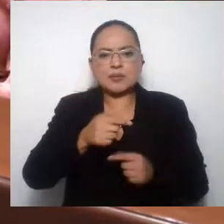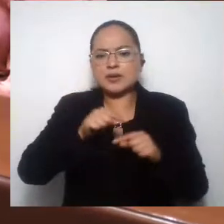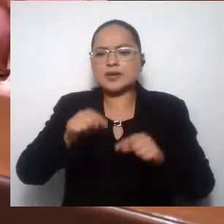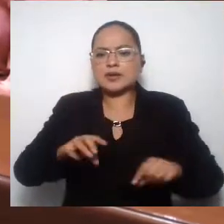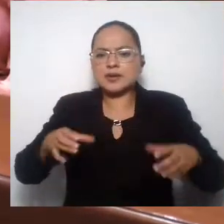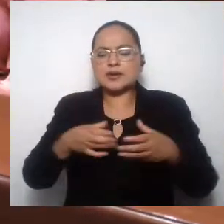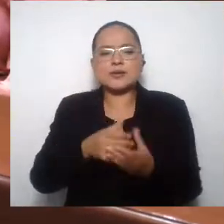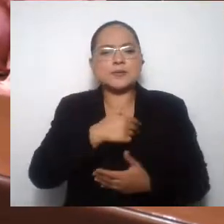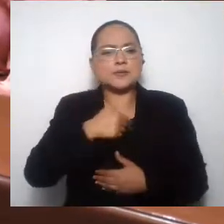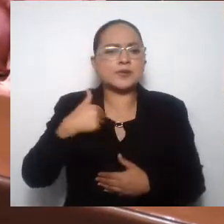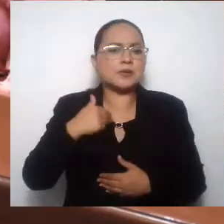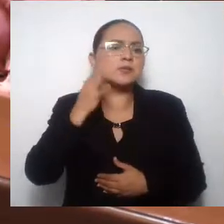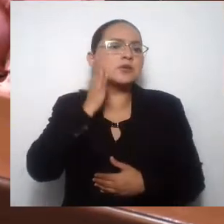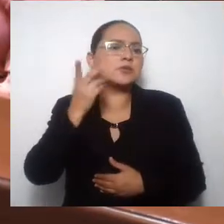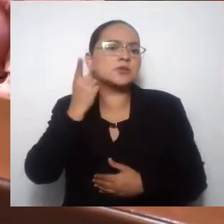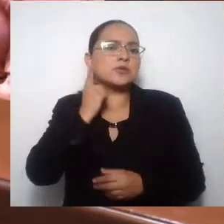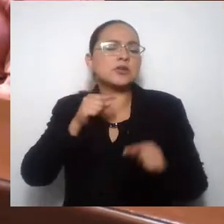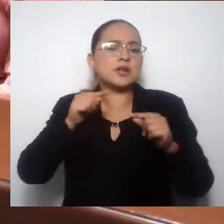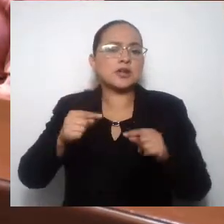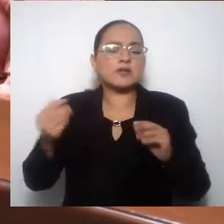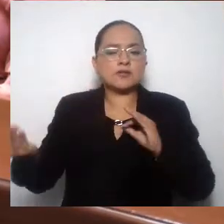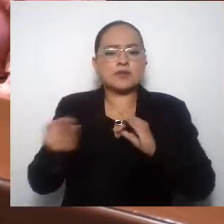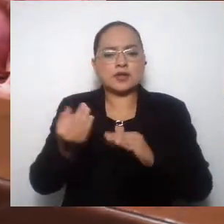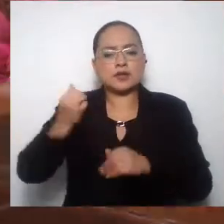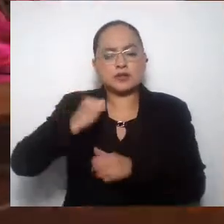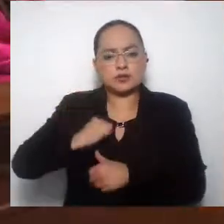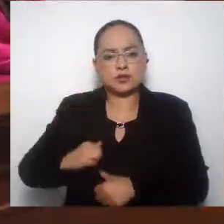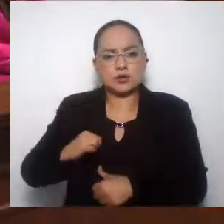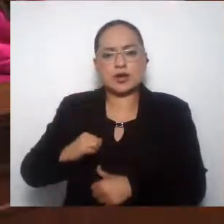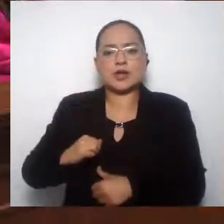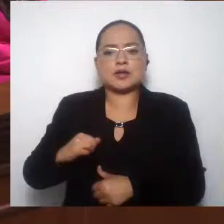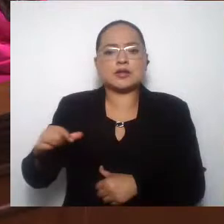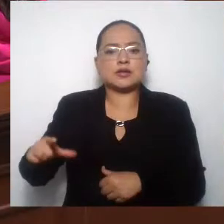Congreso con las autoridades del Ejecutivo.